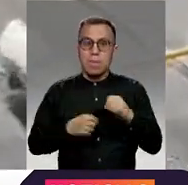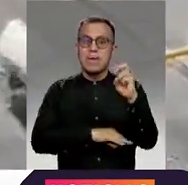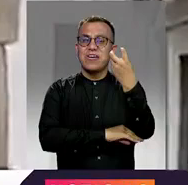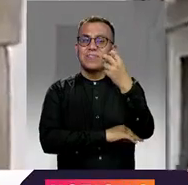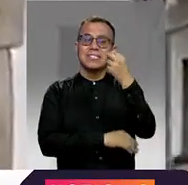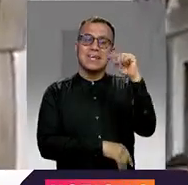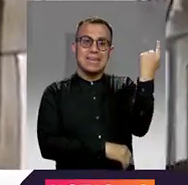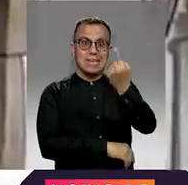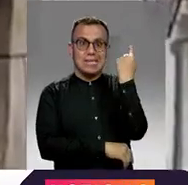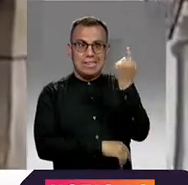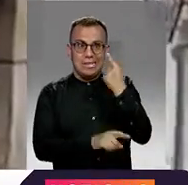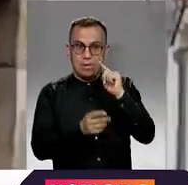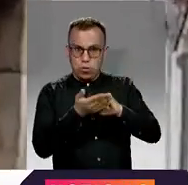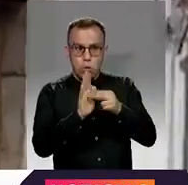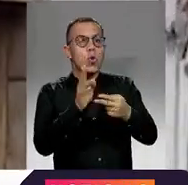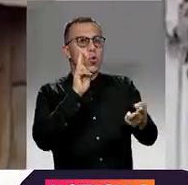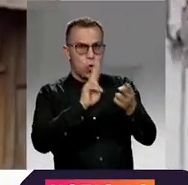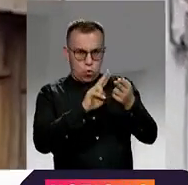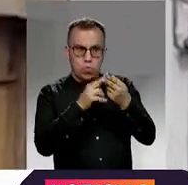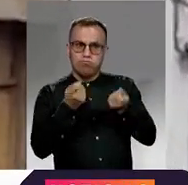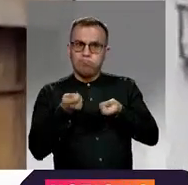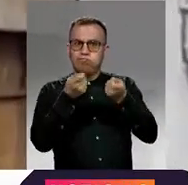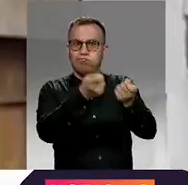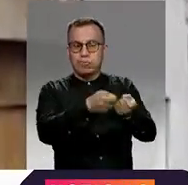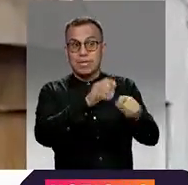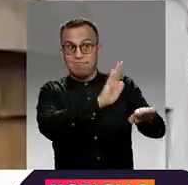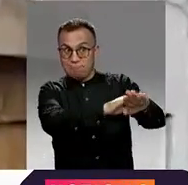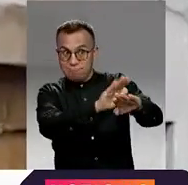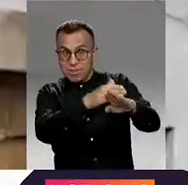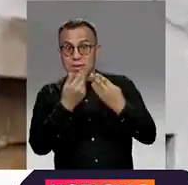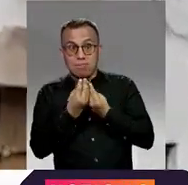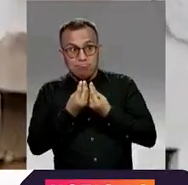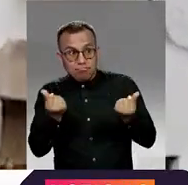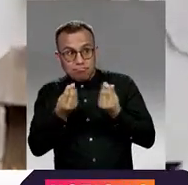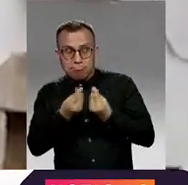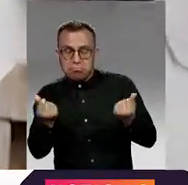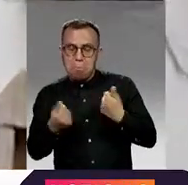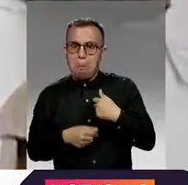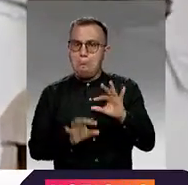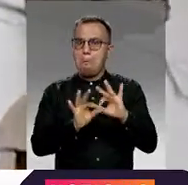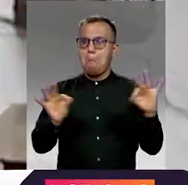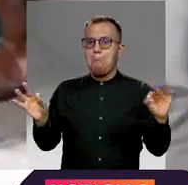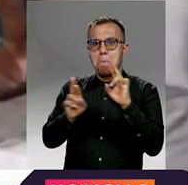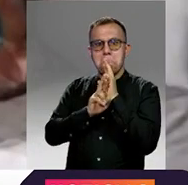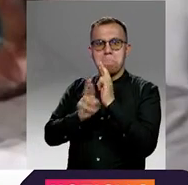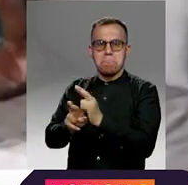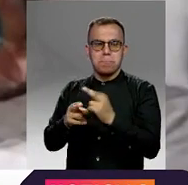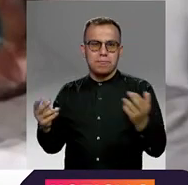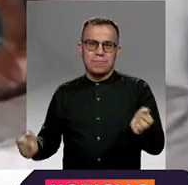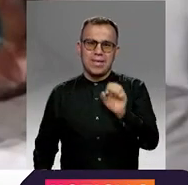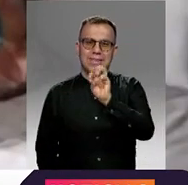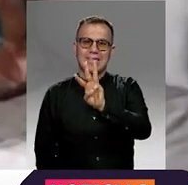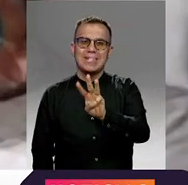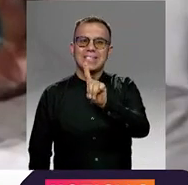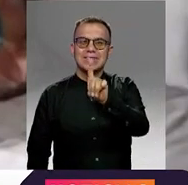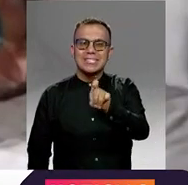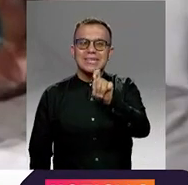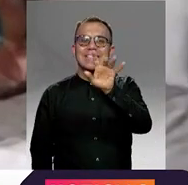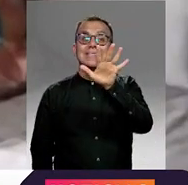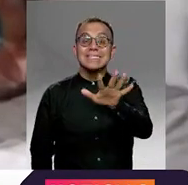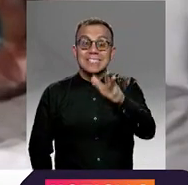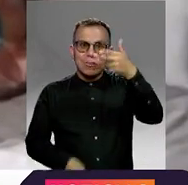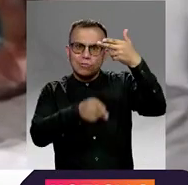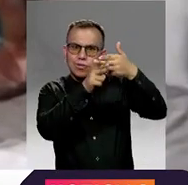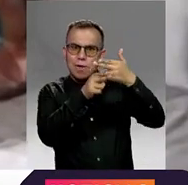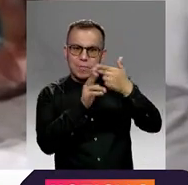Fiscalía General, a pesar de conocer ese reporte y otras alertas por desaparición, sigue sin responder. 365 nombres